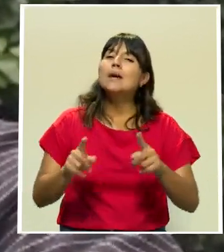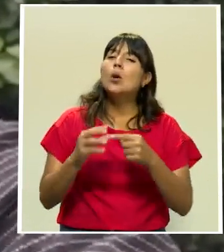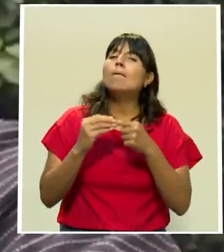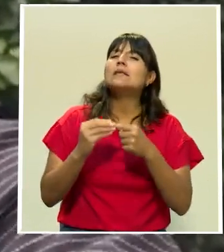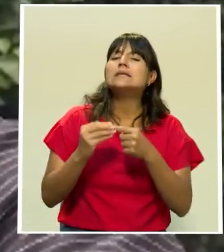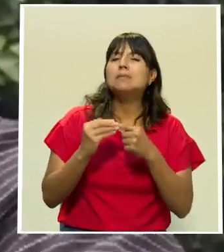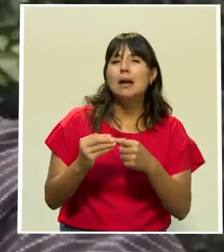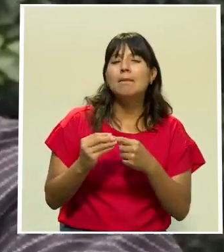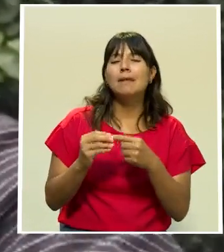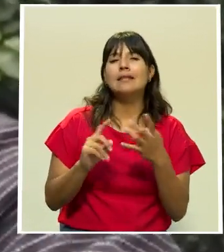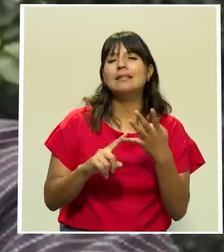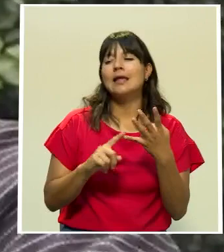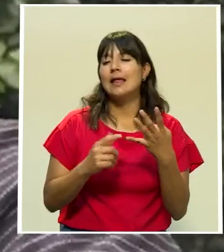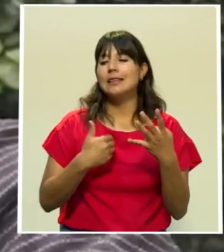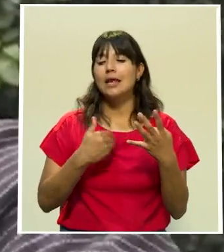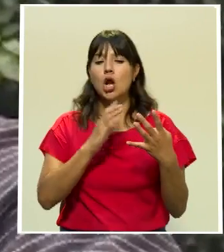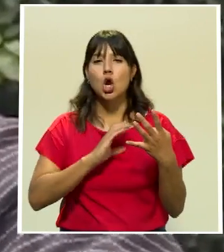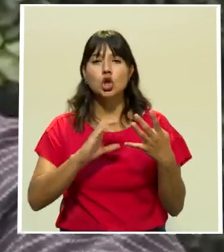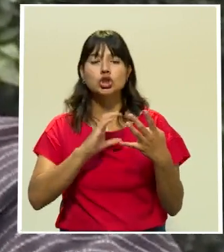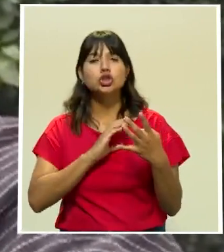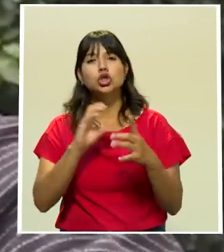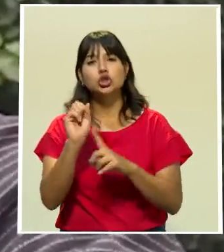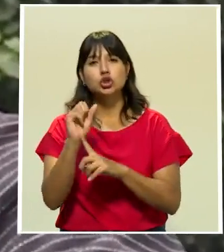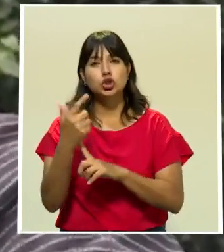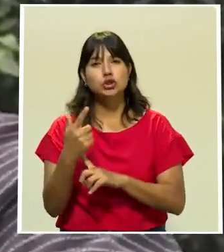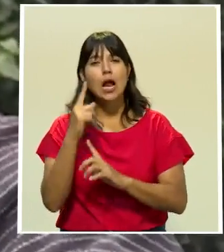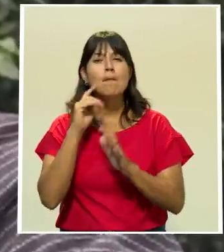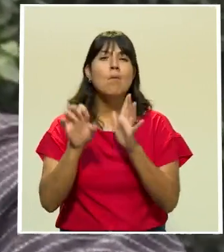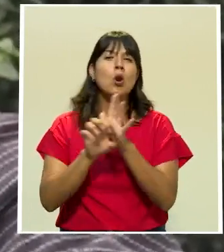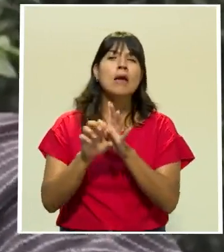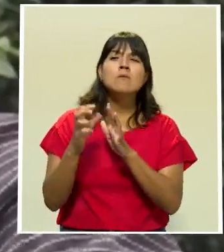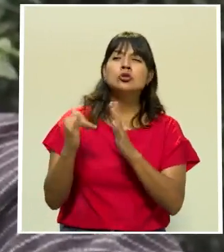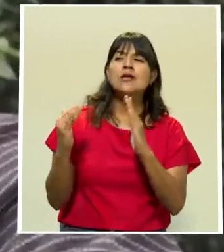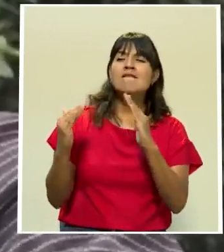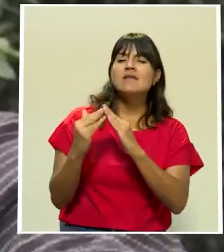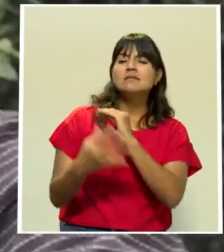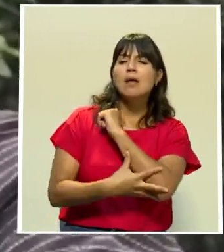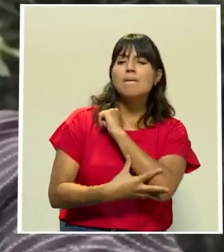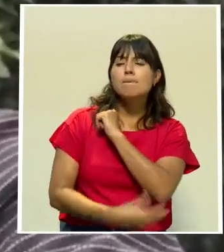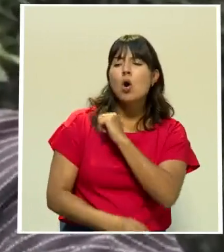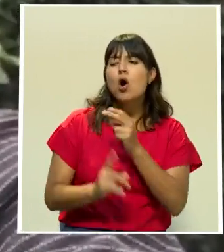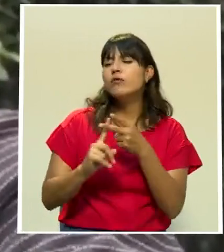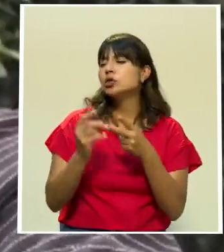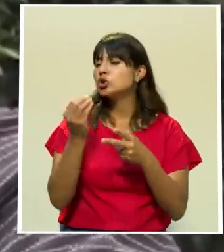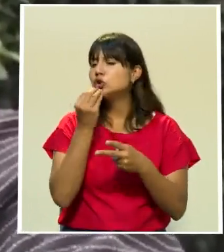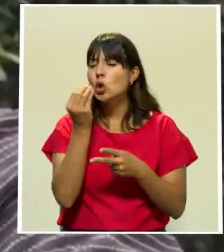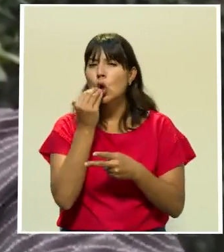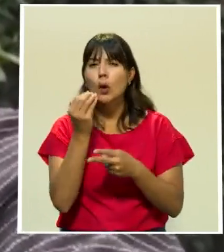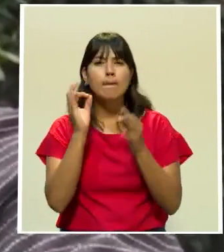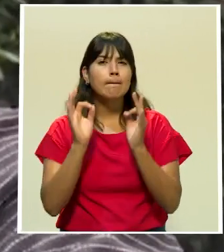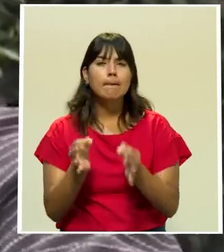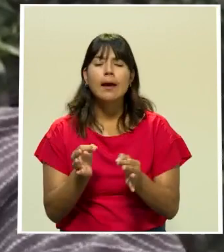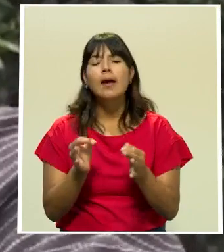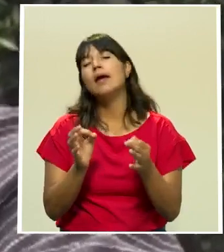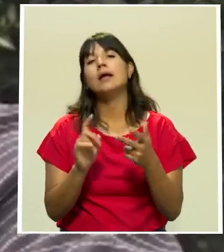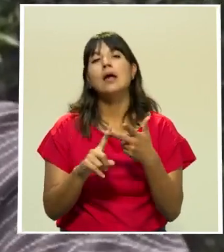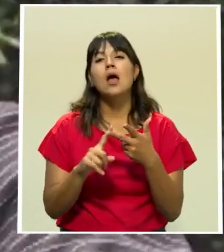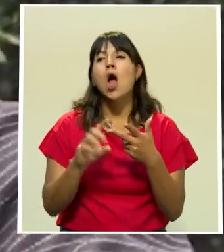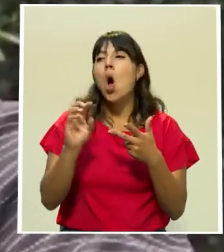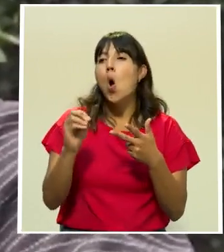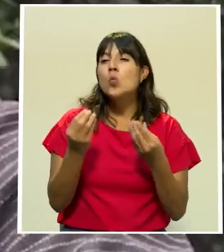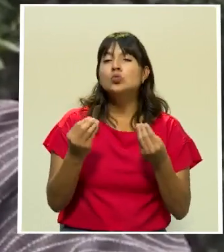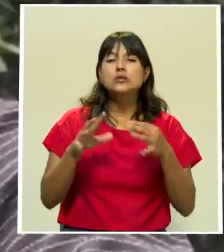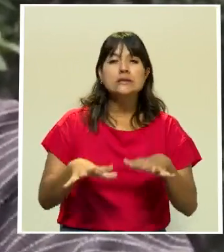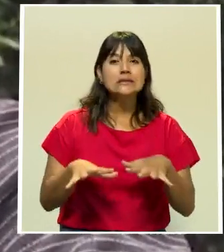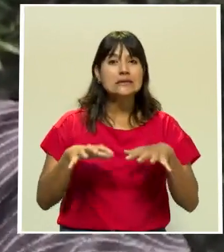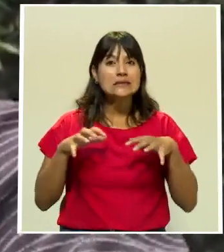especialmente las condiciones sociales como la pobreza, la desnutrición, el estrés